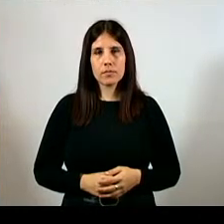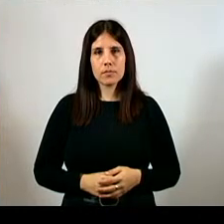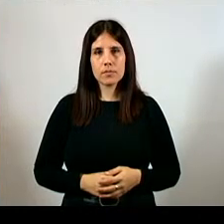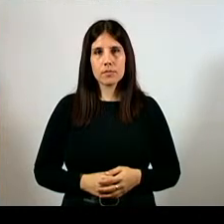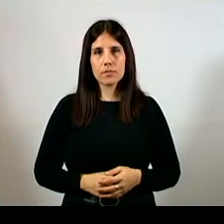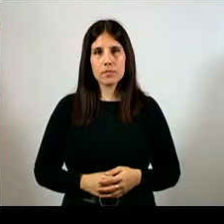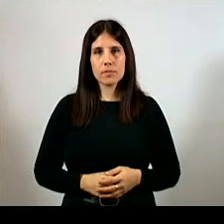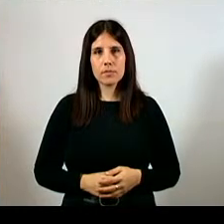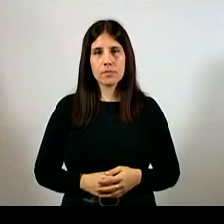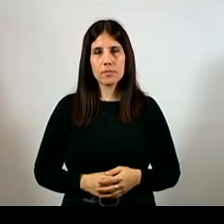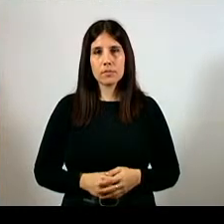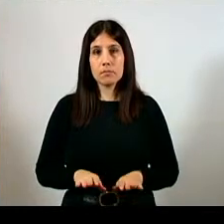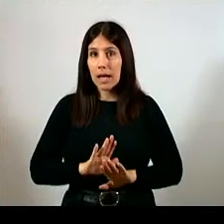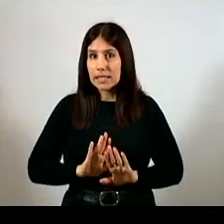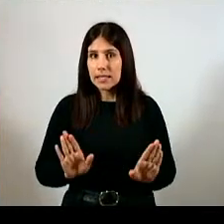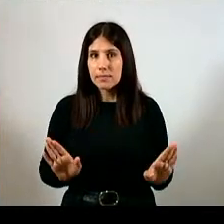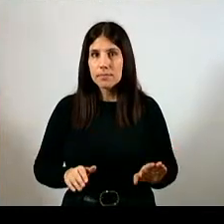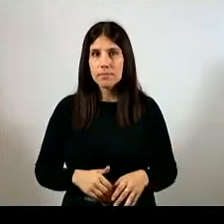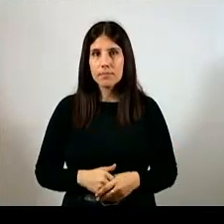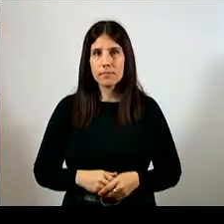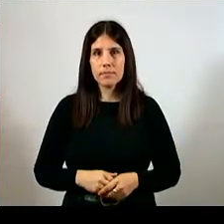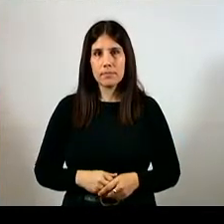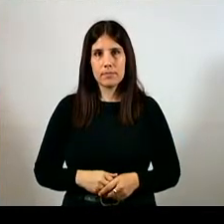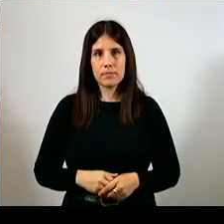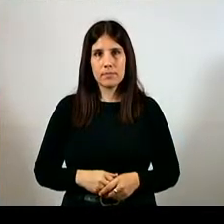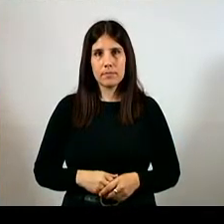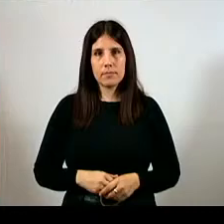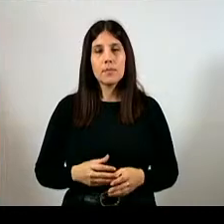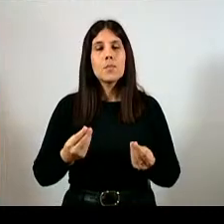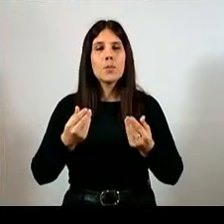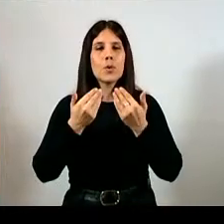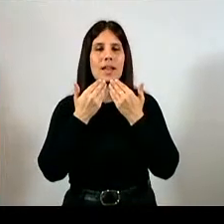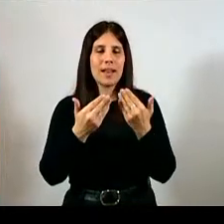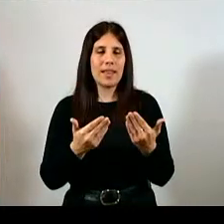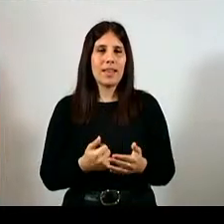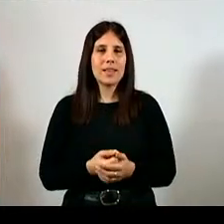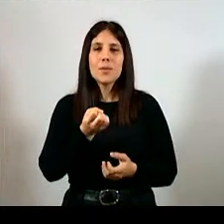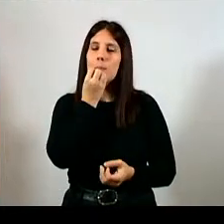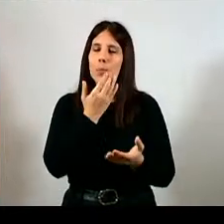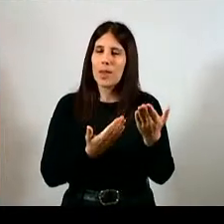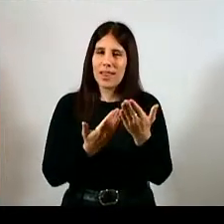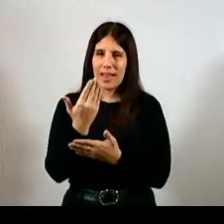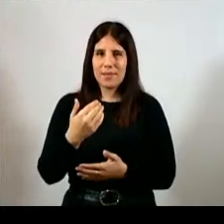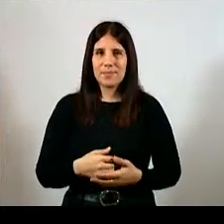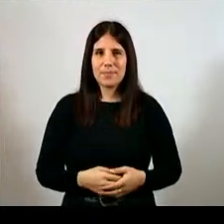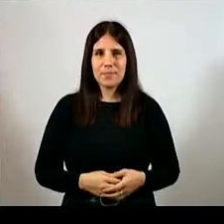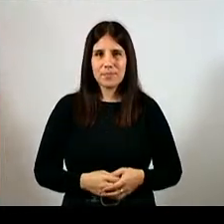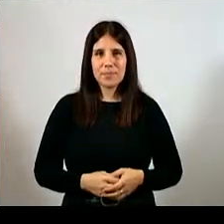¿Nada más? Pues muchísimas gracias. Que tengan muy buen día.